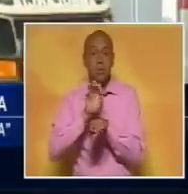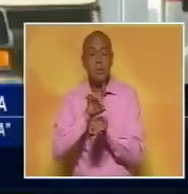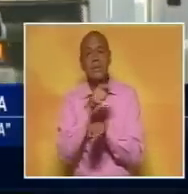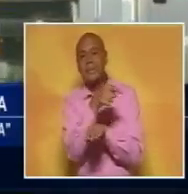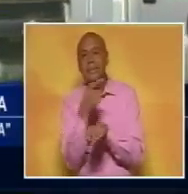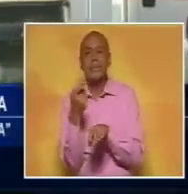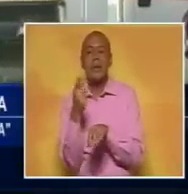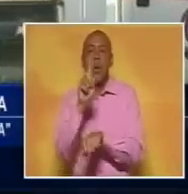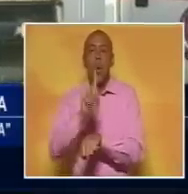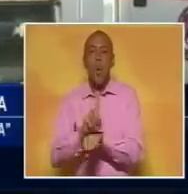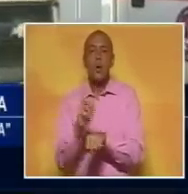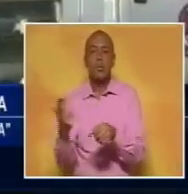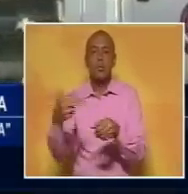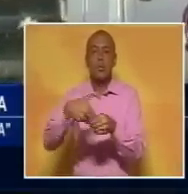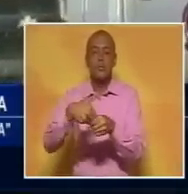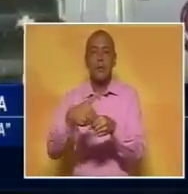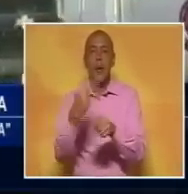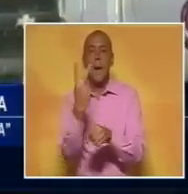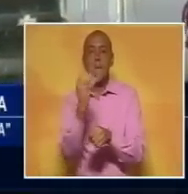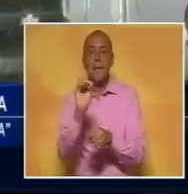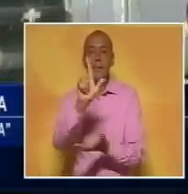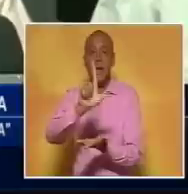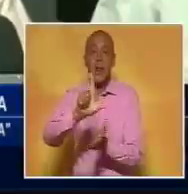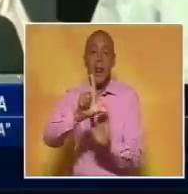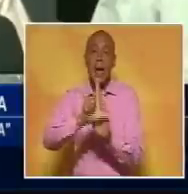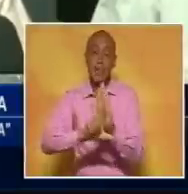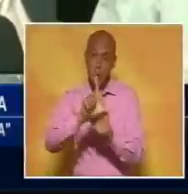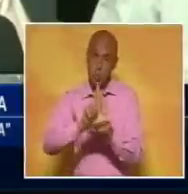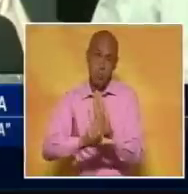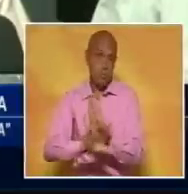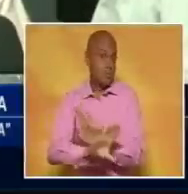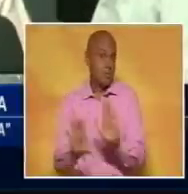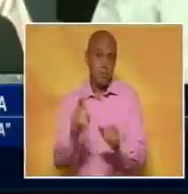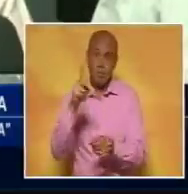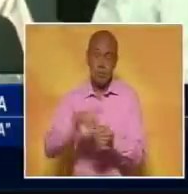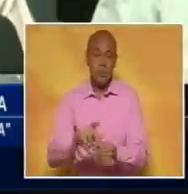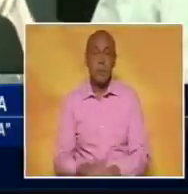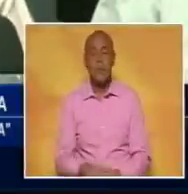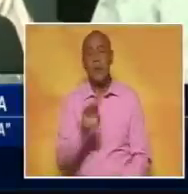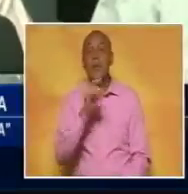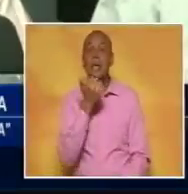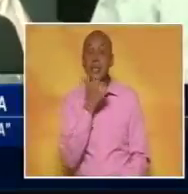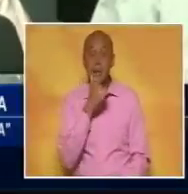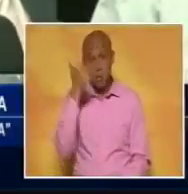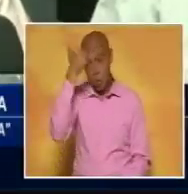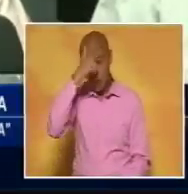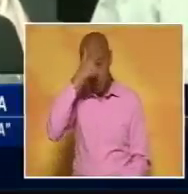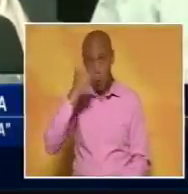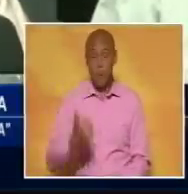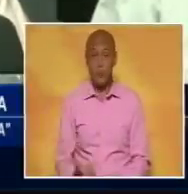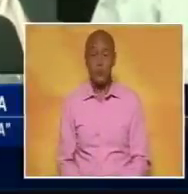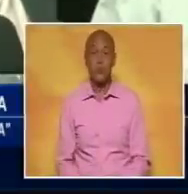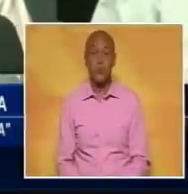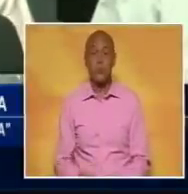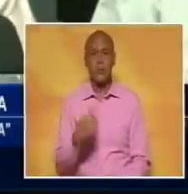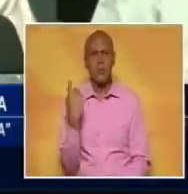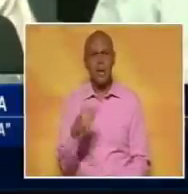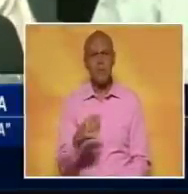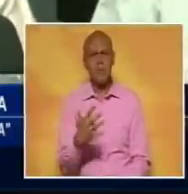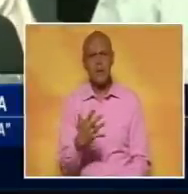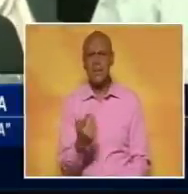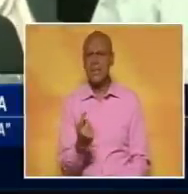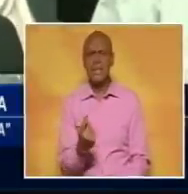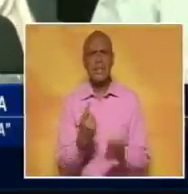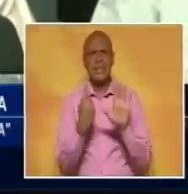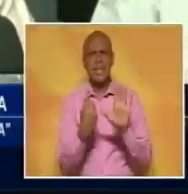les suministraron 20 litros de combustible. Lo que fue el fin de semana, sábado y domingo, se realizaron